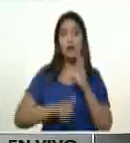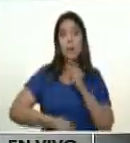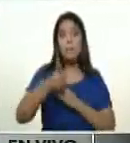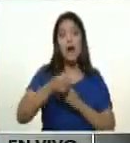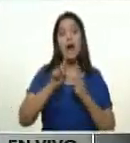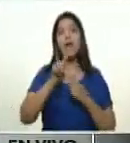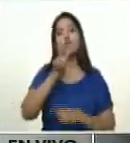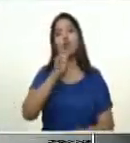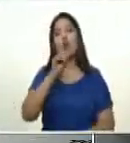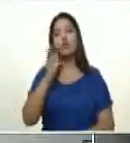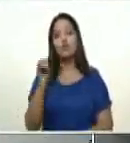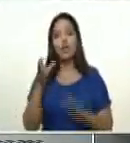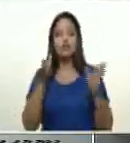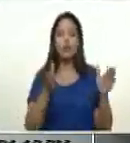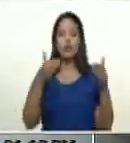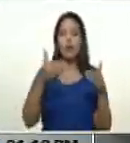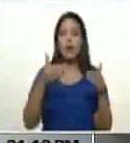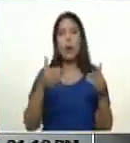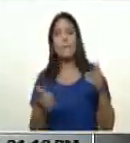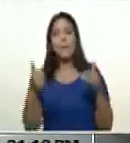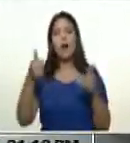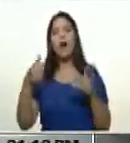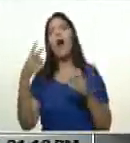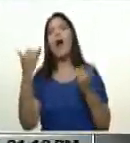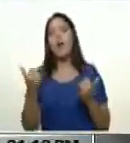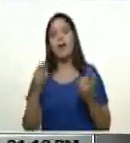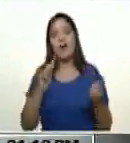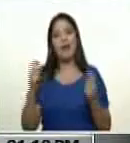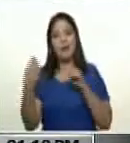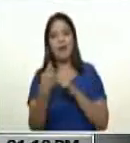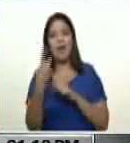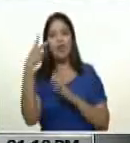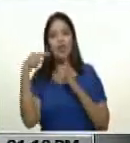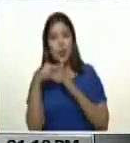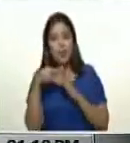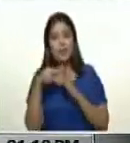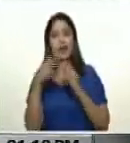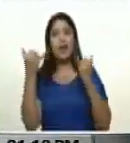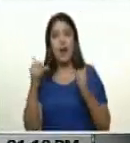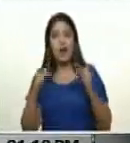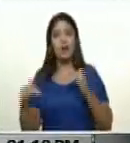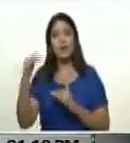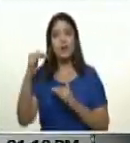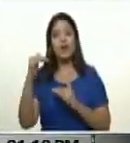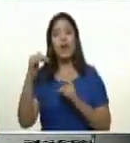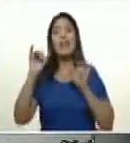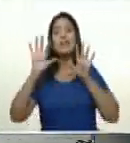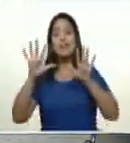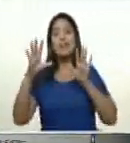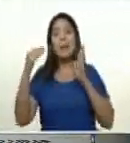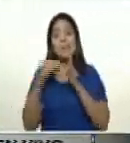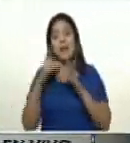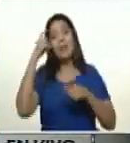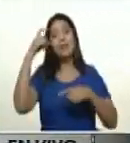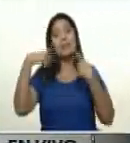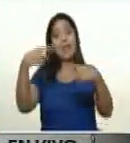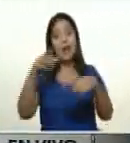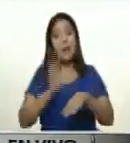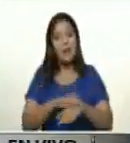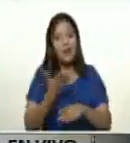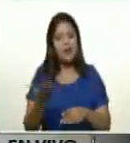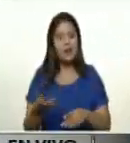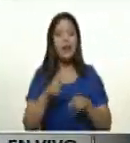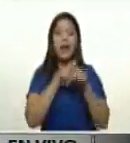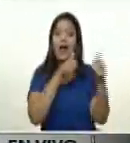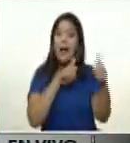200 bloques a 2.000 bloques, consecutivamente a 5.000 bloques, y actualmente estamos produciendo 10.000 bloques diarios, ¿no? Gracias al conocimiento. Así